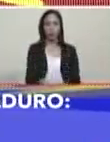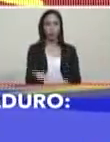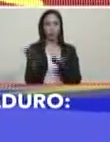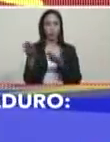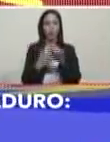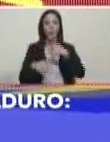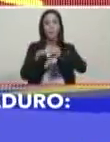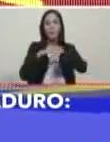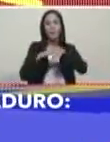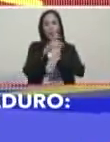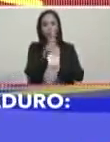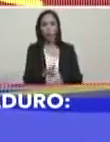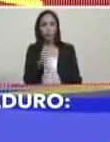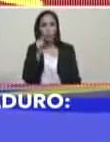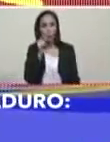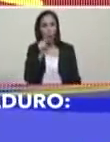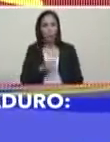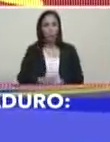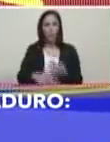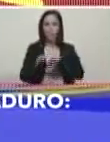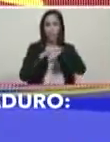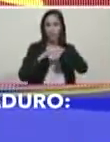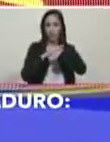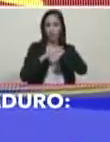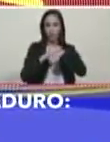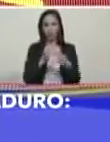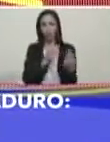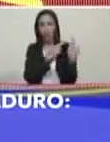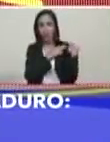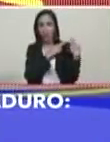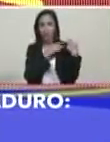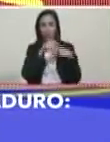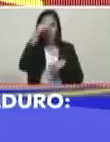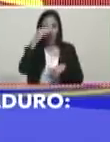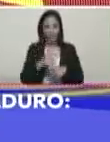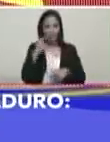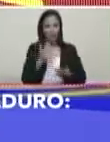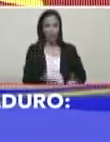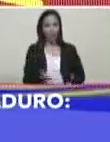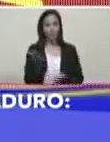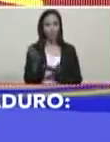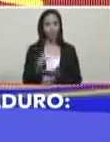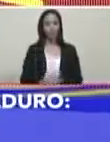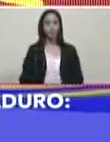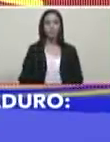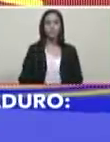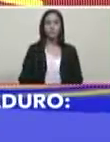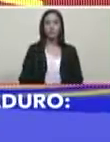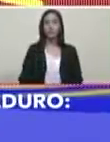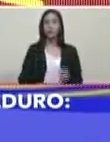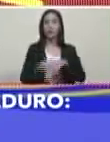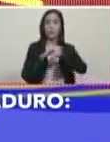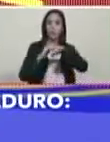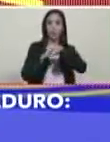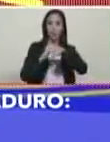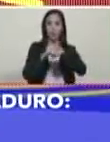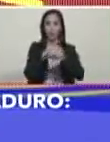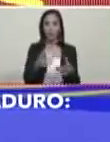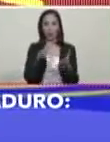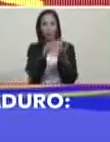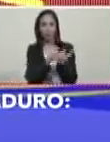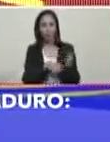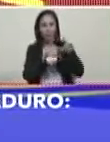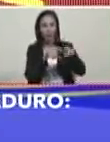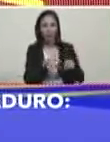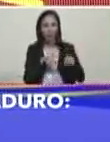al ministro, compañero, comandante coronel Wilmer Castro Soteldo, ministro del Poder Popular para Agricultura y